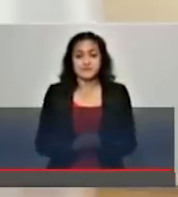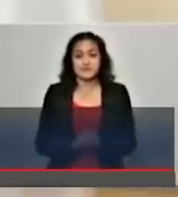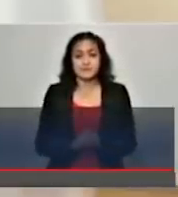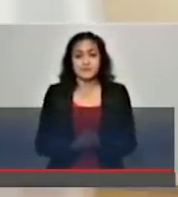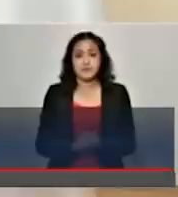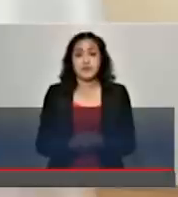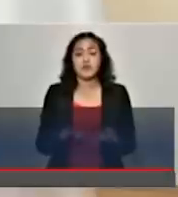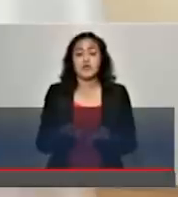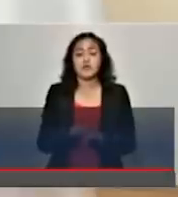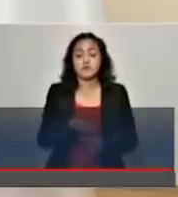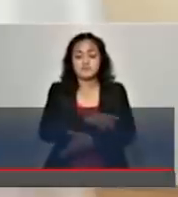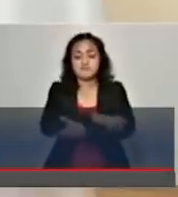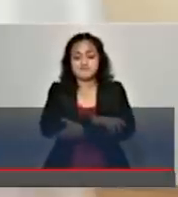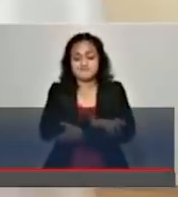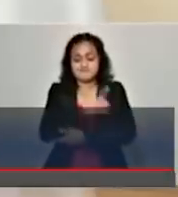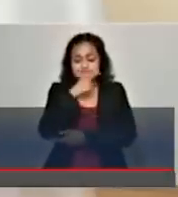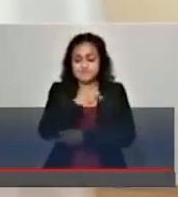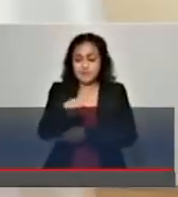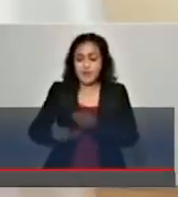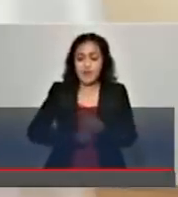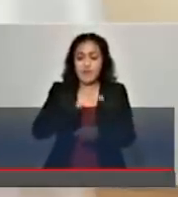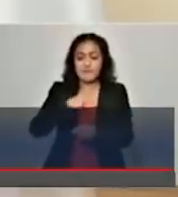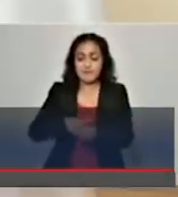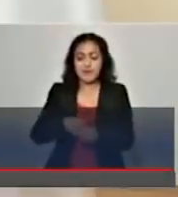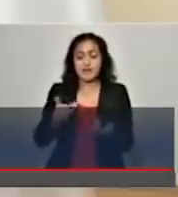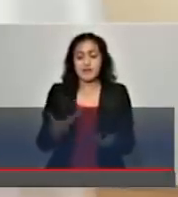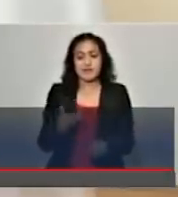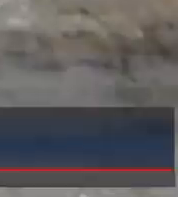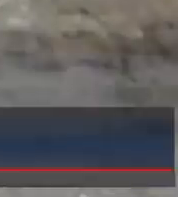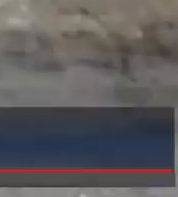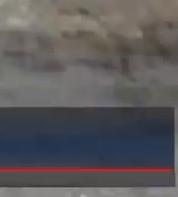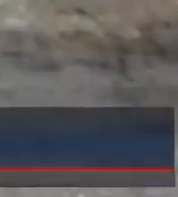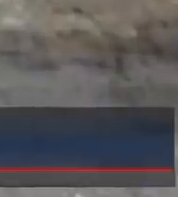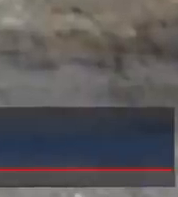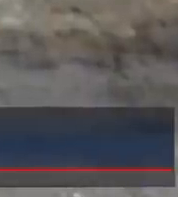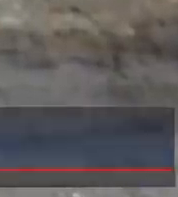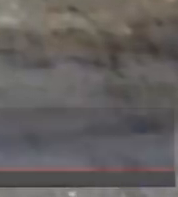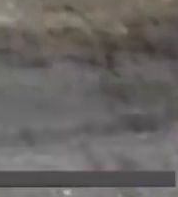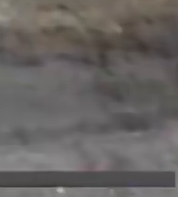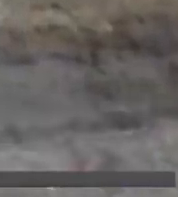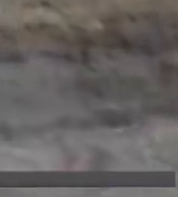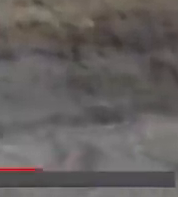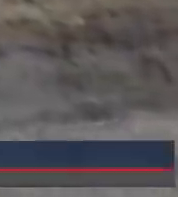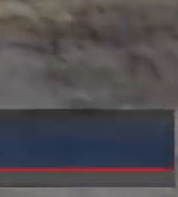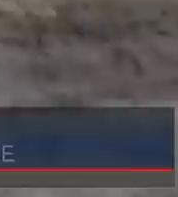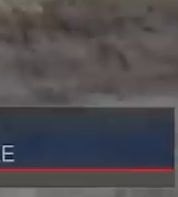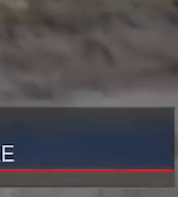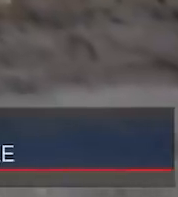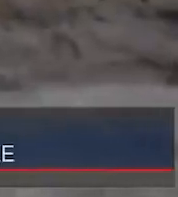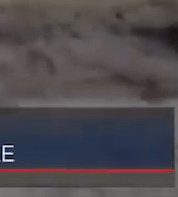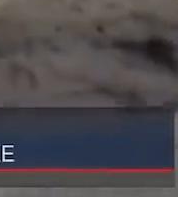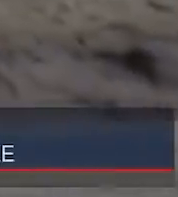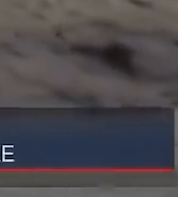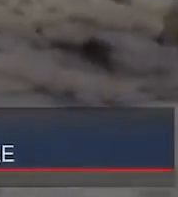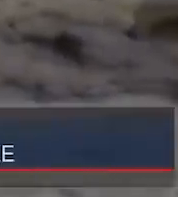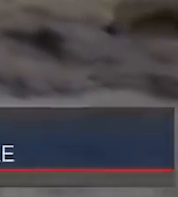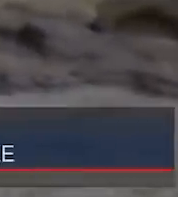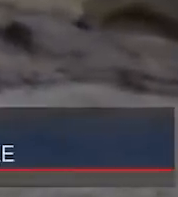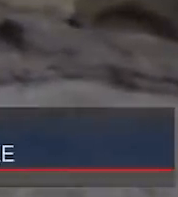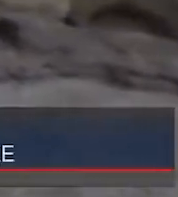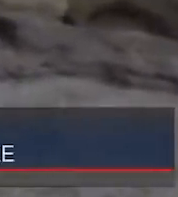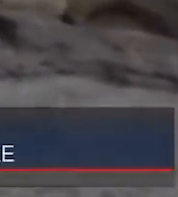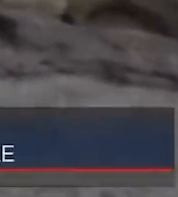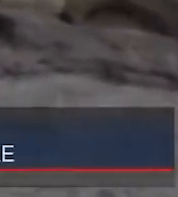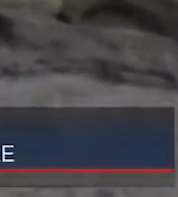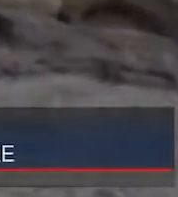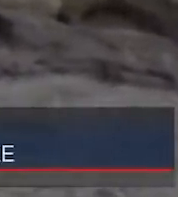tan de solidaridad con los animales que difíciles en tanto espacio y spike reciben alimento